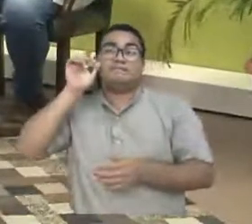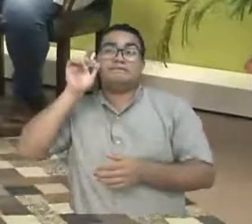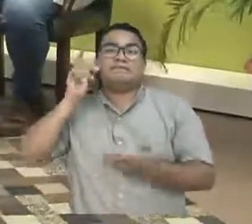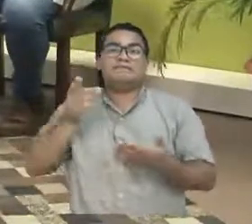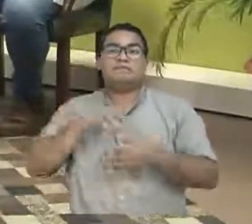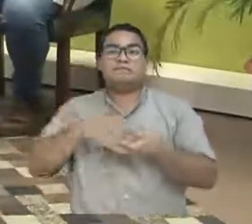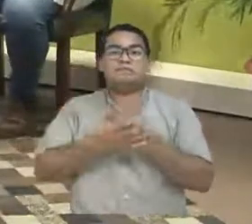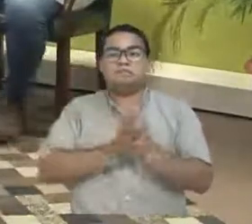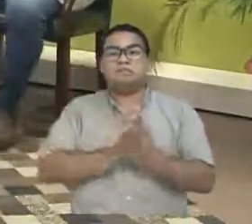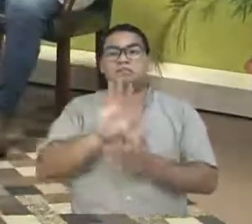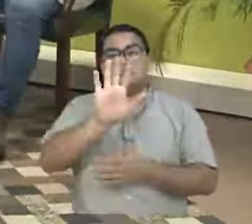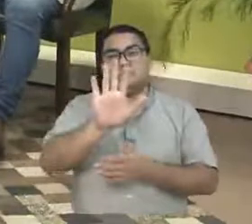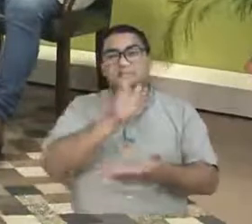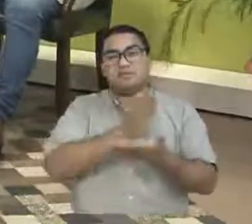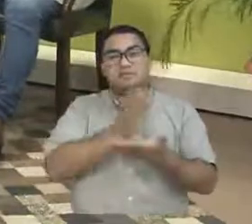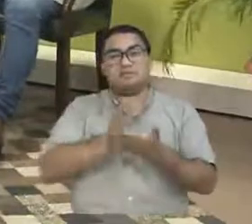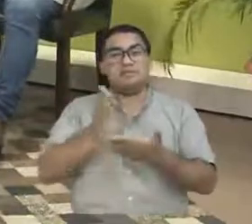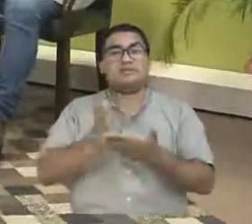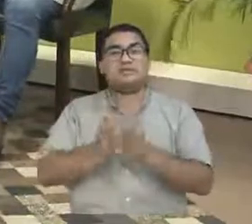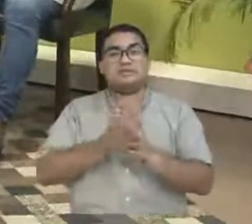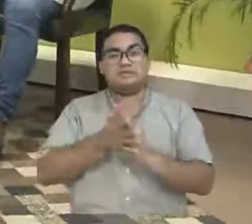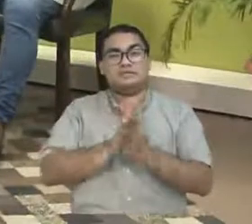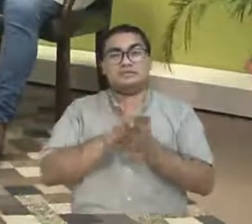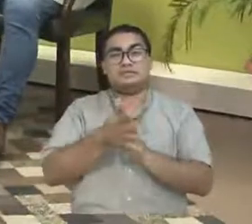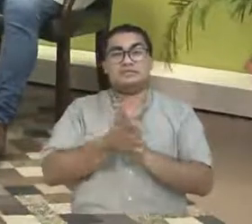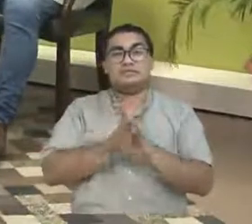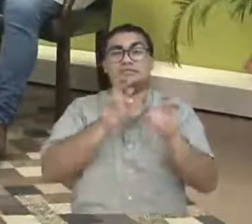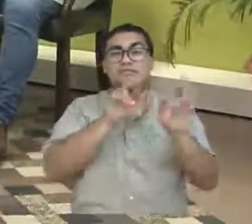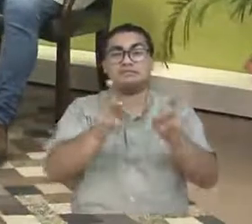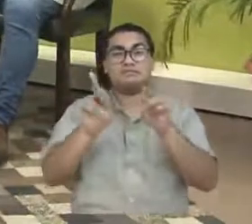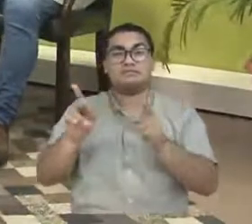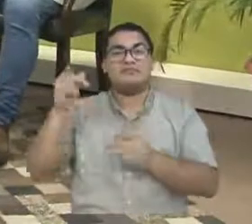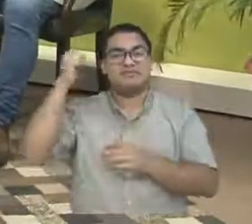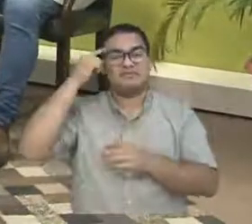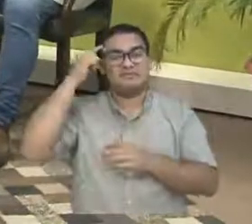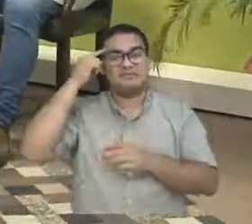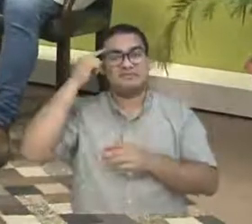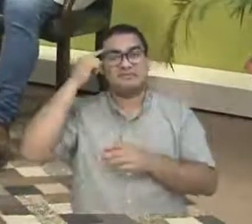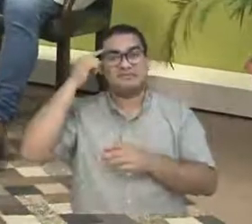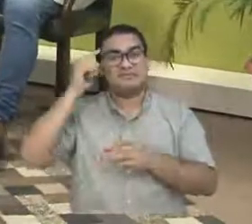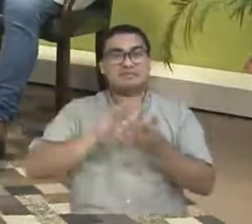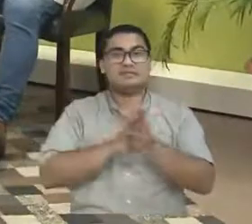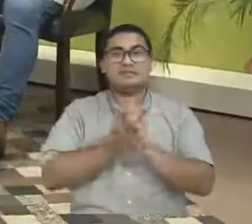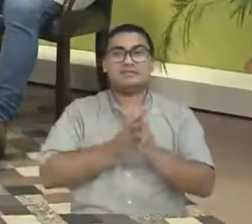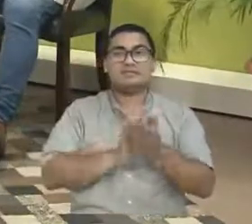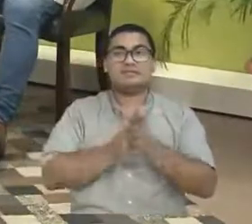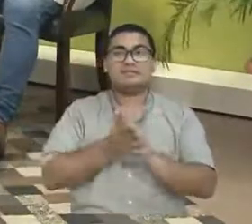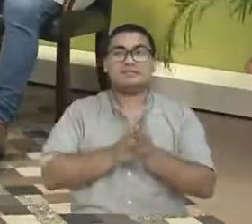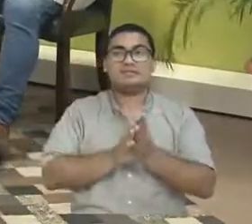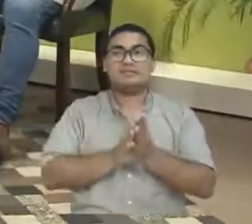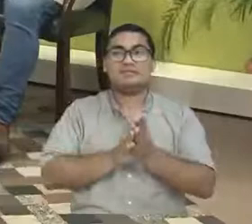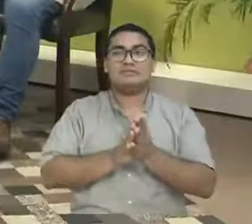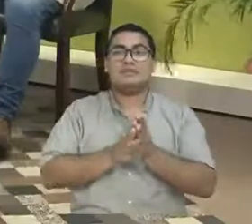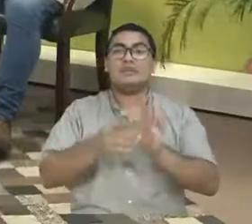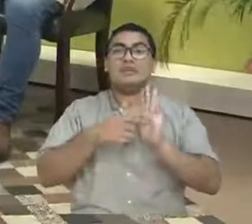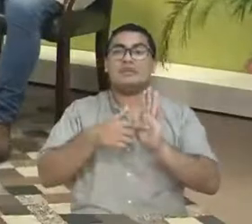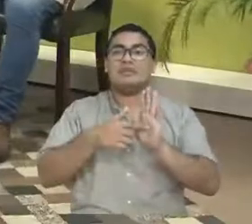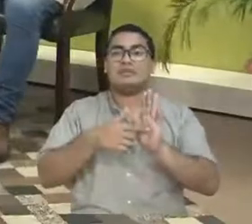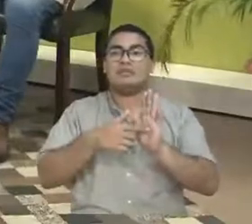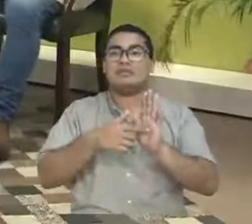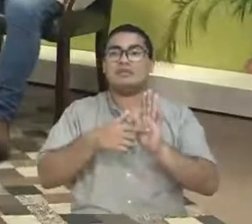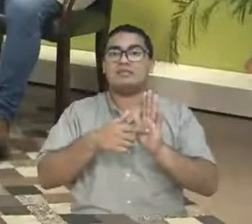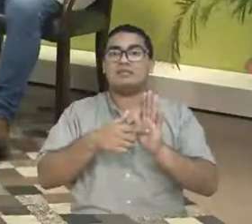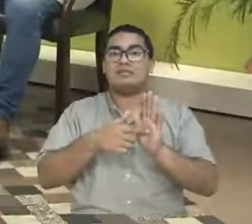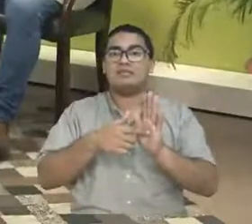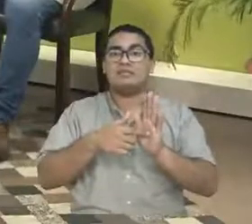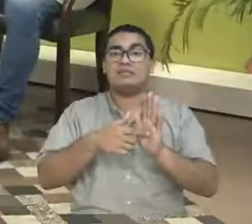hasta 5 veces lavarnos las manos. Incluso hay gente que creen que el lavado de las manos es posteriormente al salir del baño, por ejemplo. No, y tiene